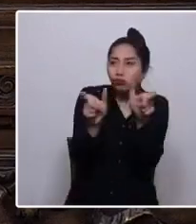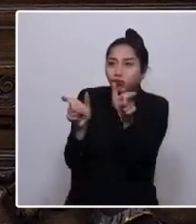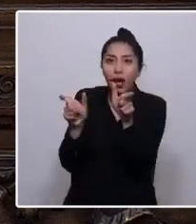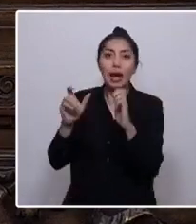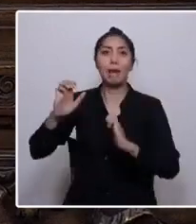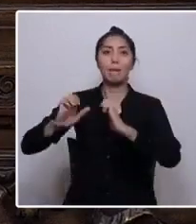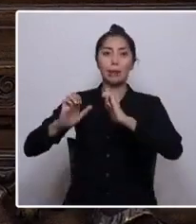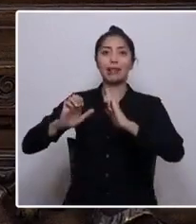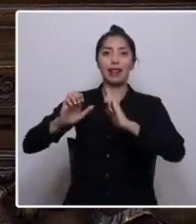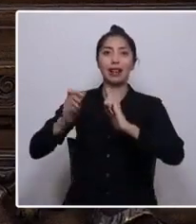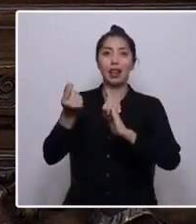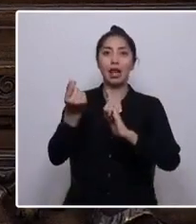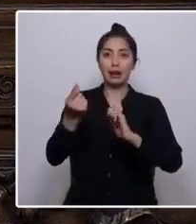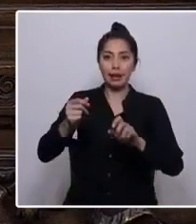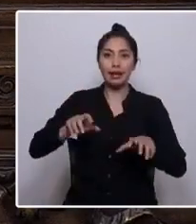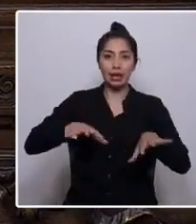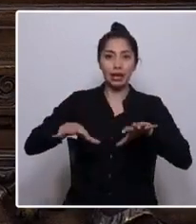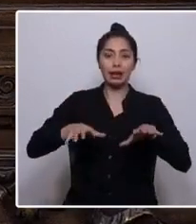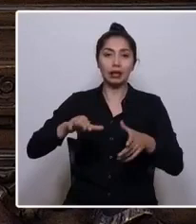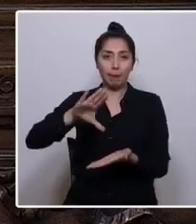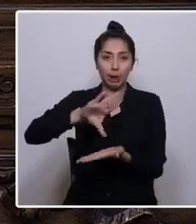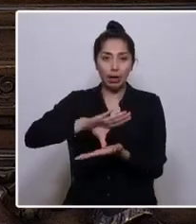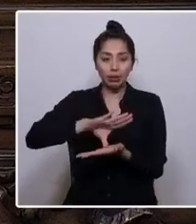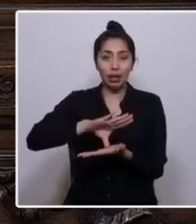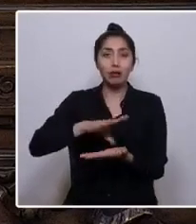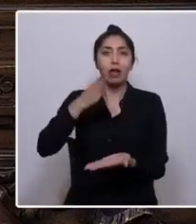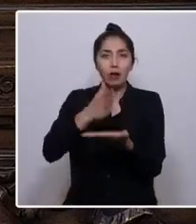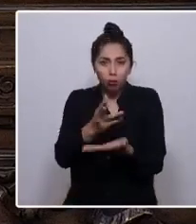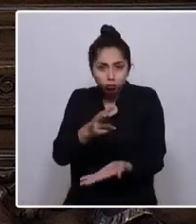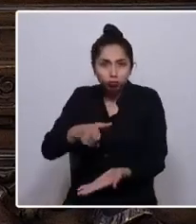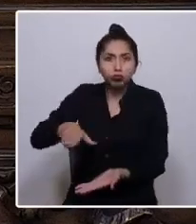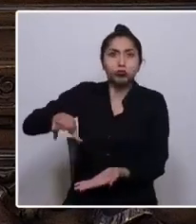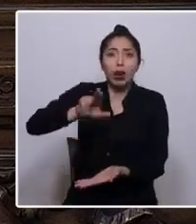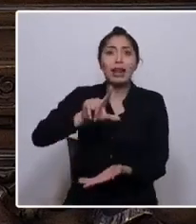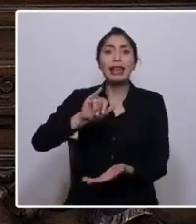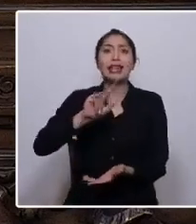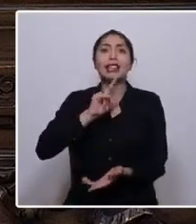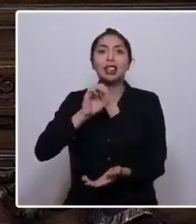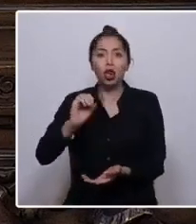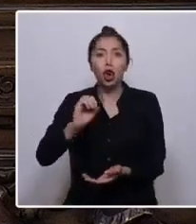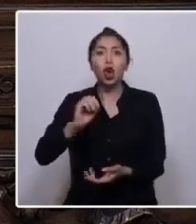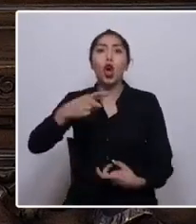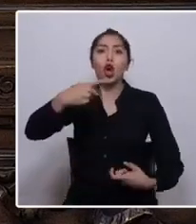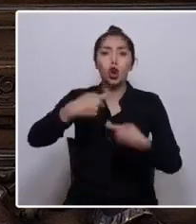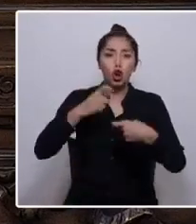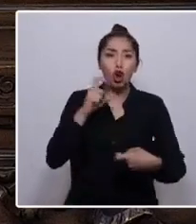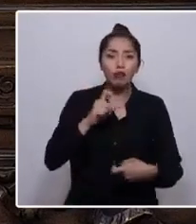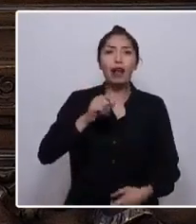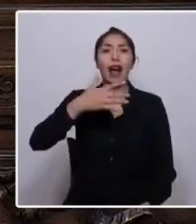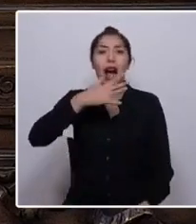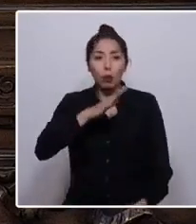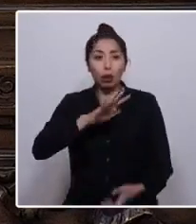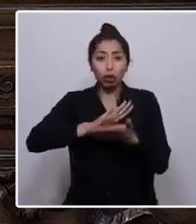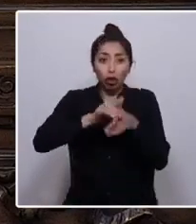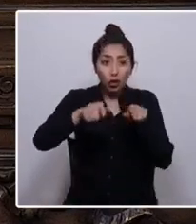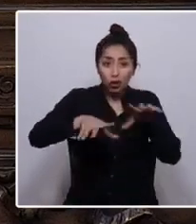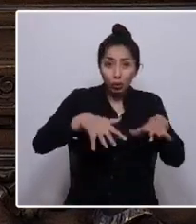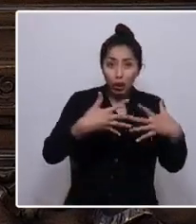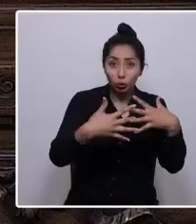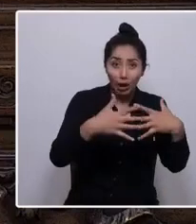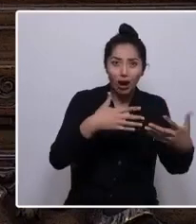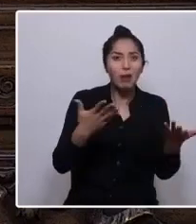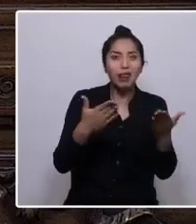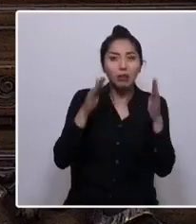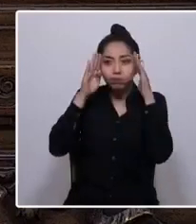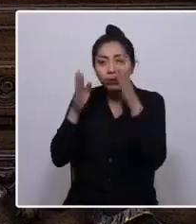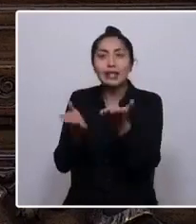producen la riqueza del país debemos recuperar el litio el cobre y el agua para utilizar esos bienes al servicio de solucionar los